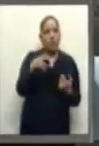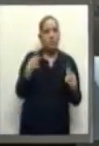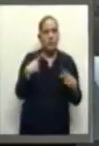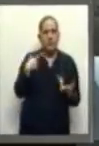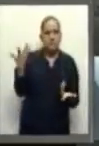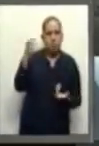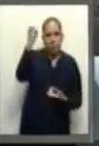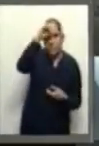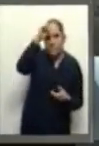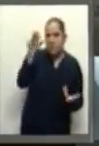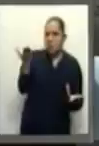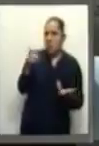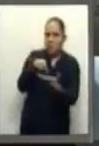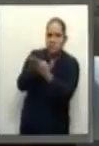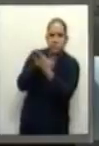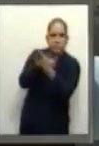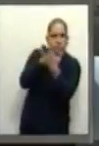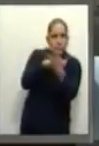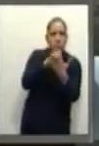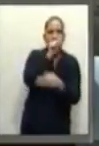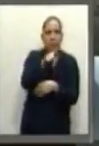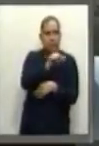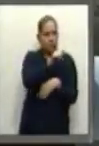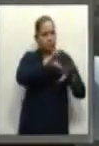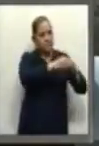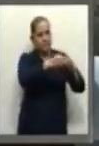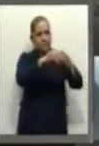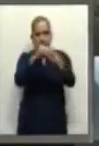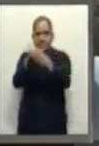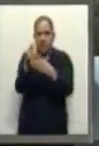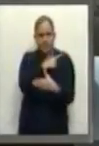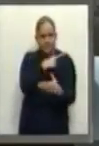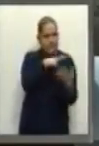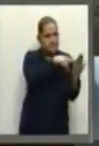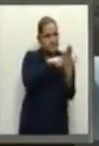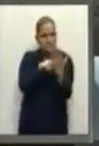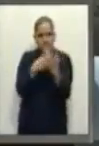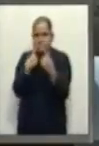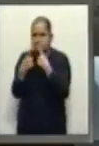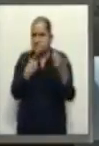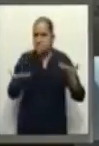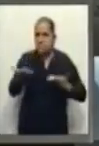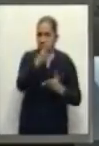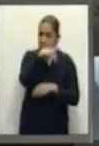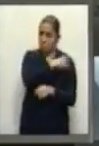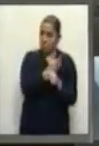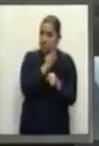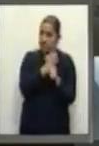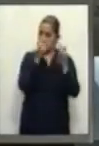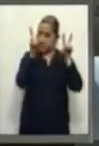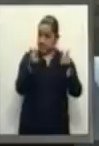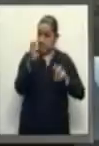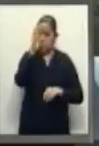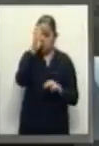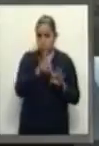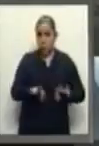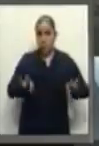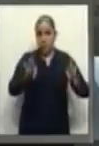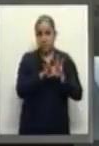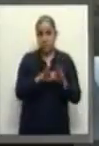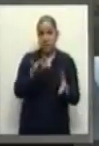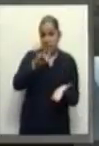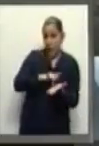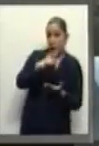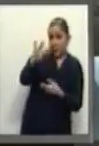organismos porque es un tema sensible presidente termino y le agradezco esta este exceso de un minuto 14